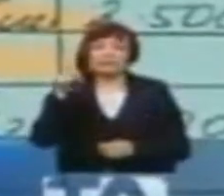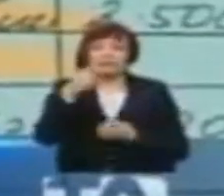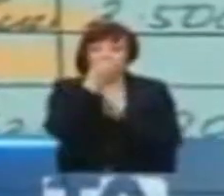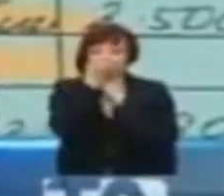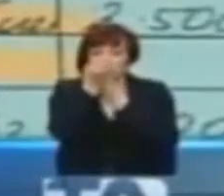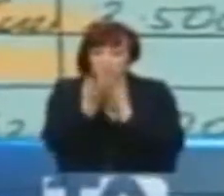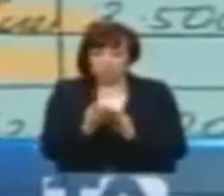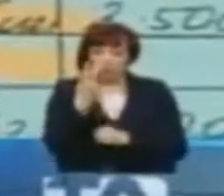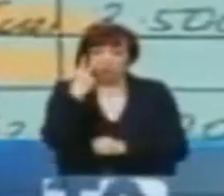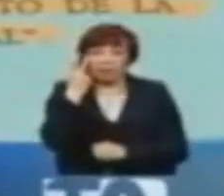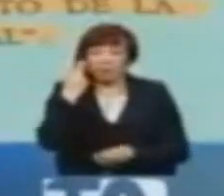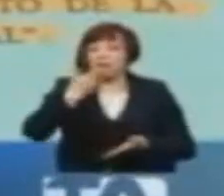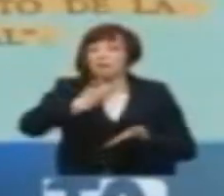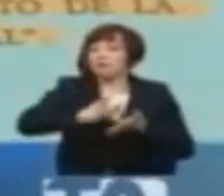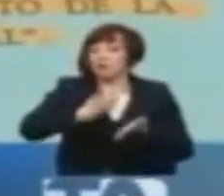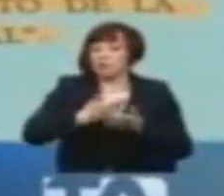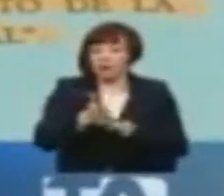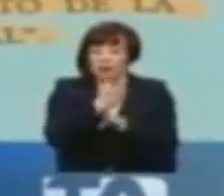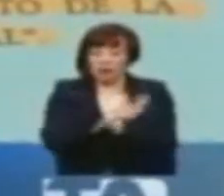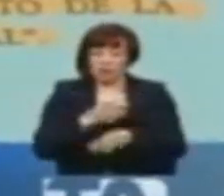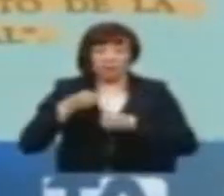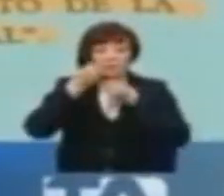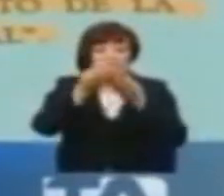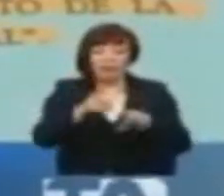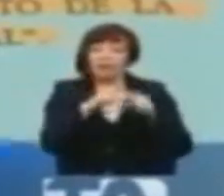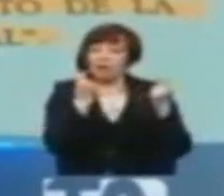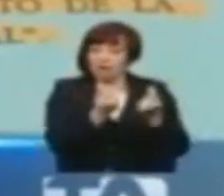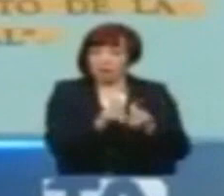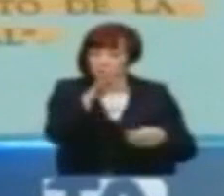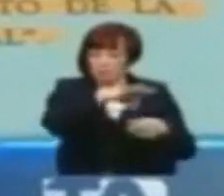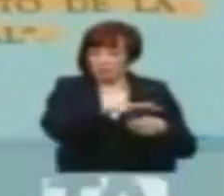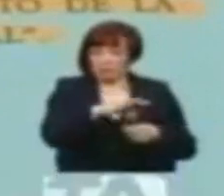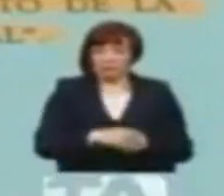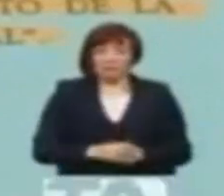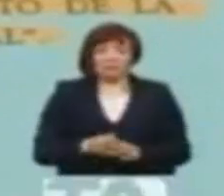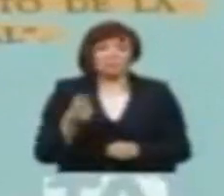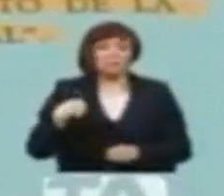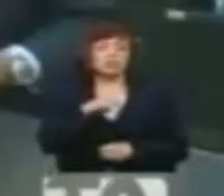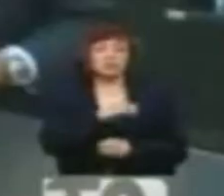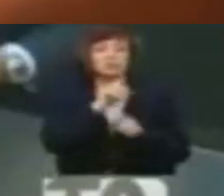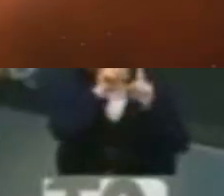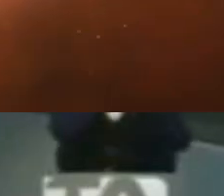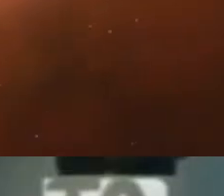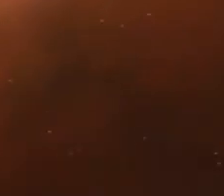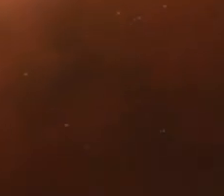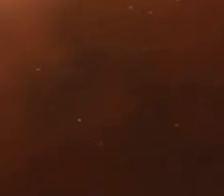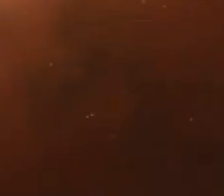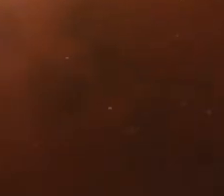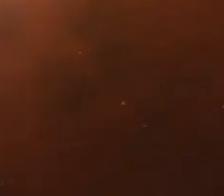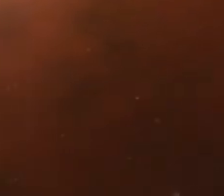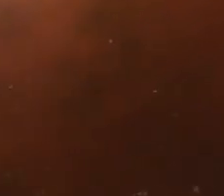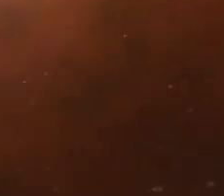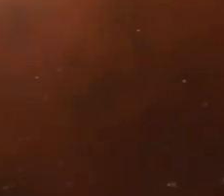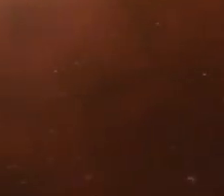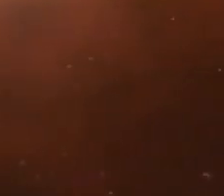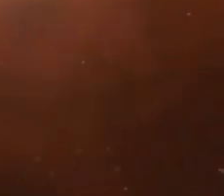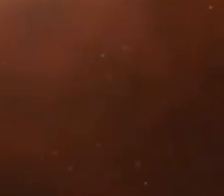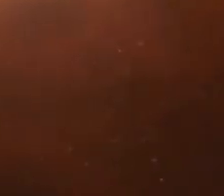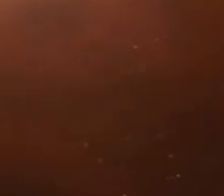que consta en las facturas entregadas al tribunal, tampoco logramos ubicarlos.